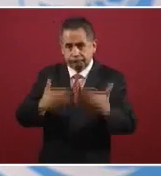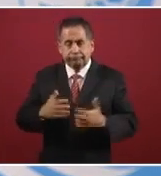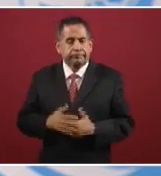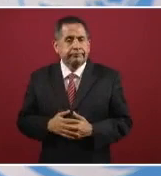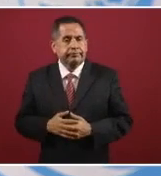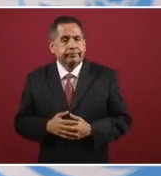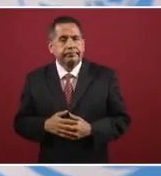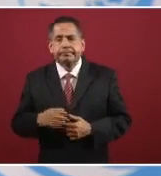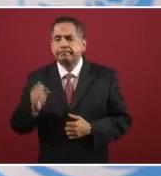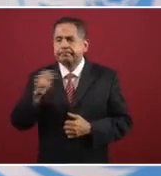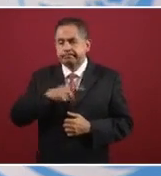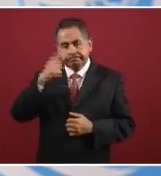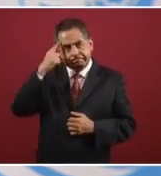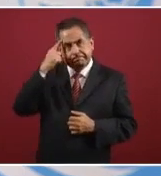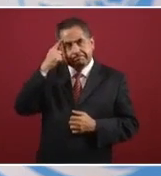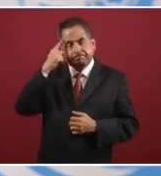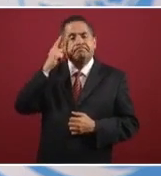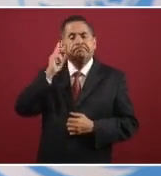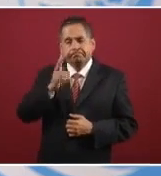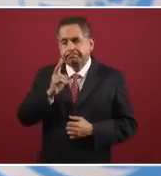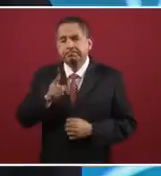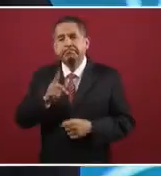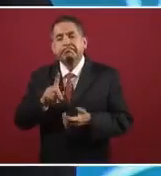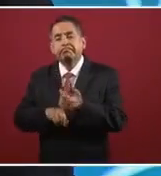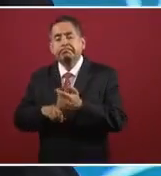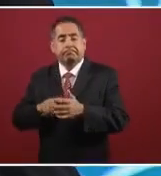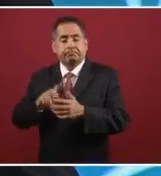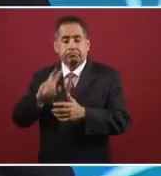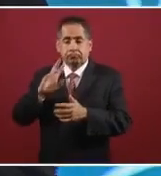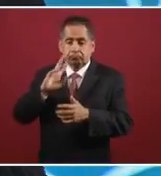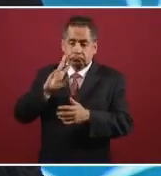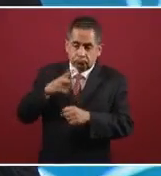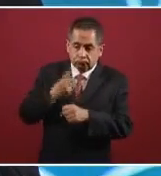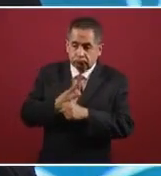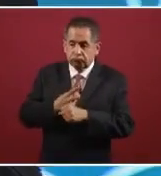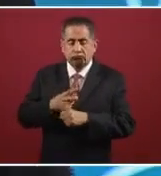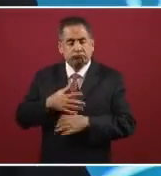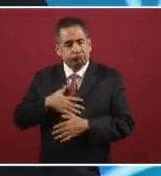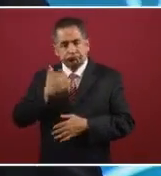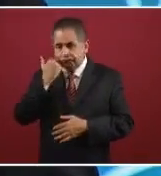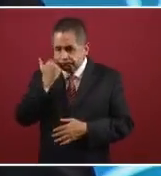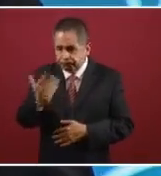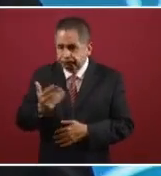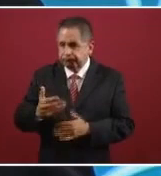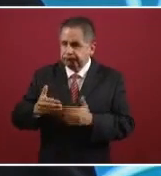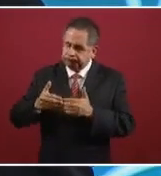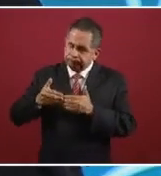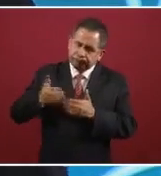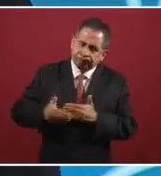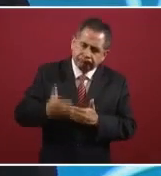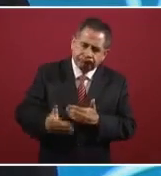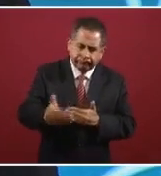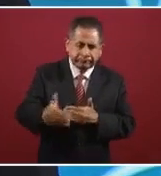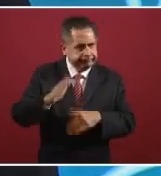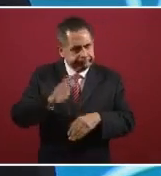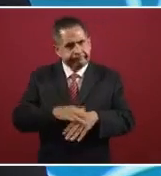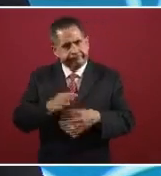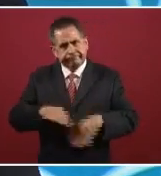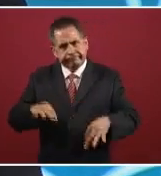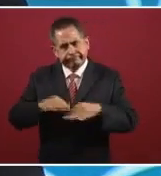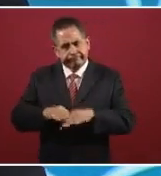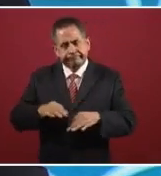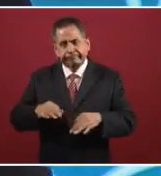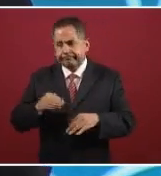nos congrega la voluntad de avanzar hacia la igualdad de nuestras sociedades, de poner en el centro de